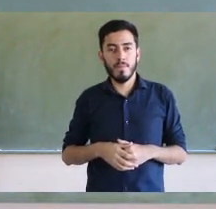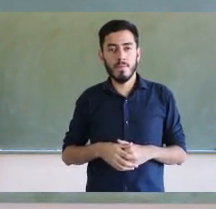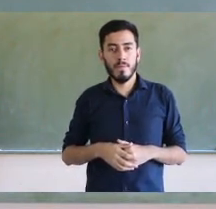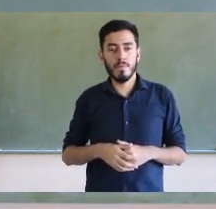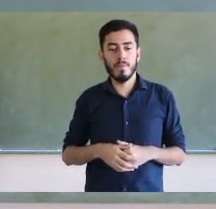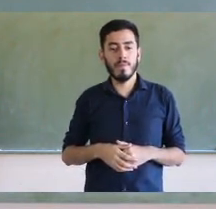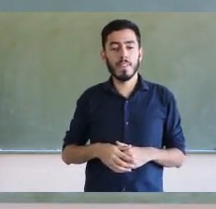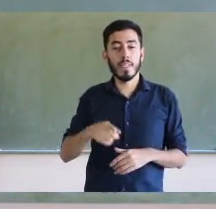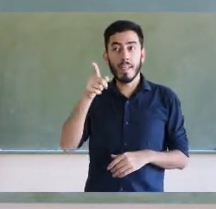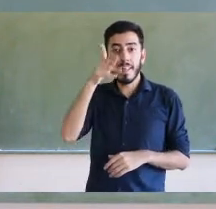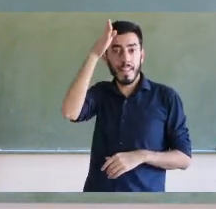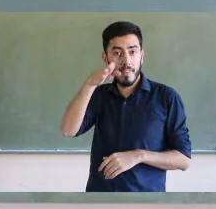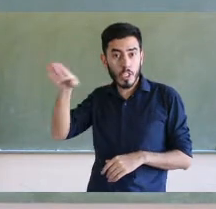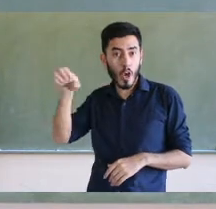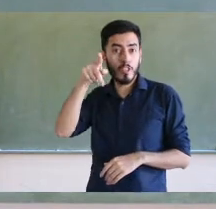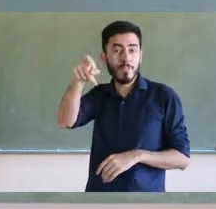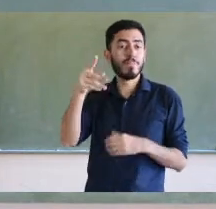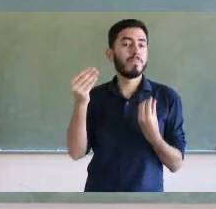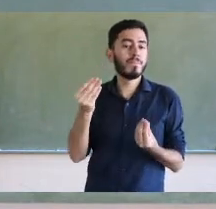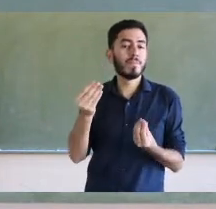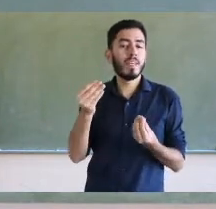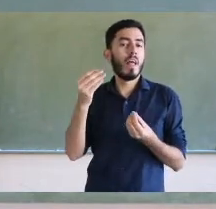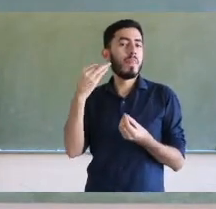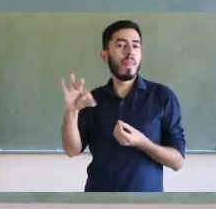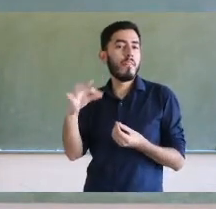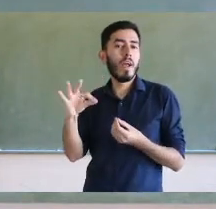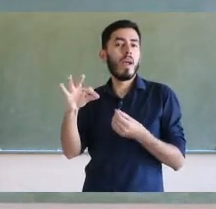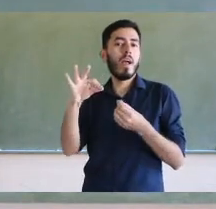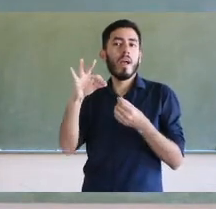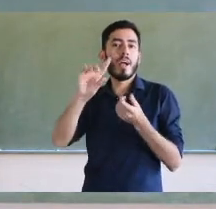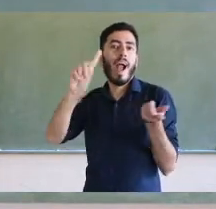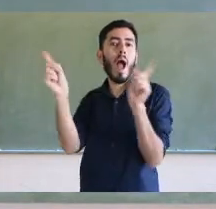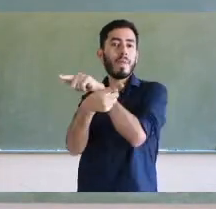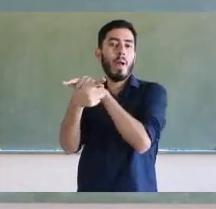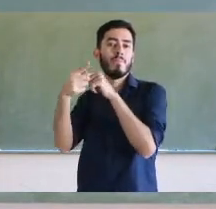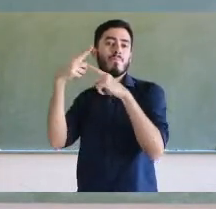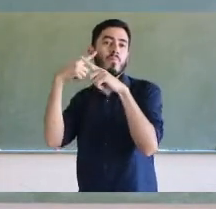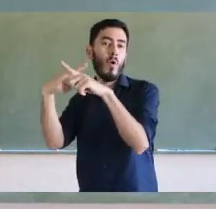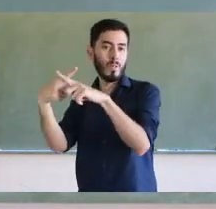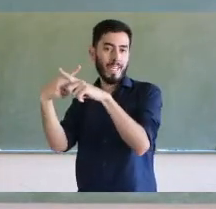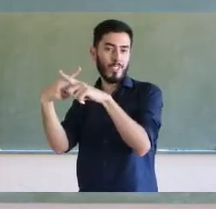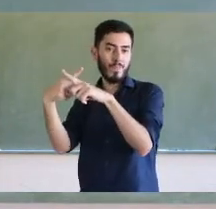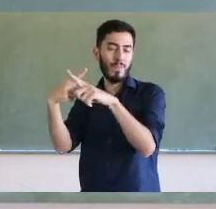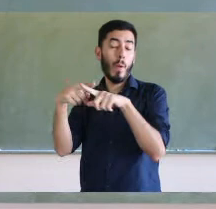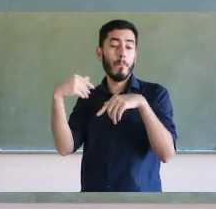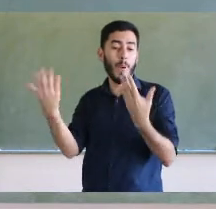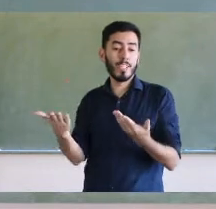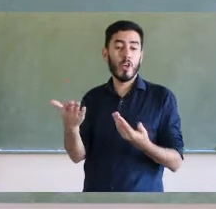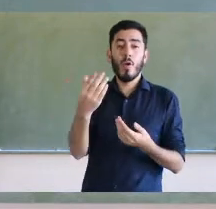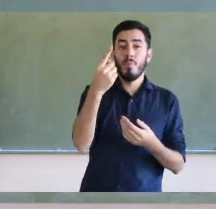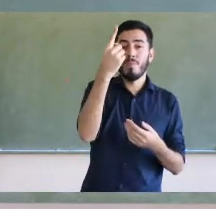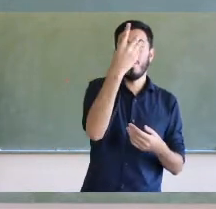En la división, lo que hacemos es pasar a multiplicación. Por lo tanto, copiamos la